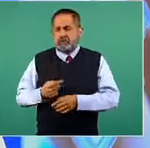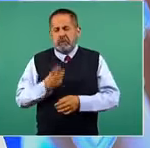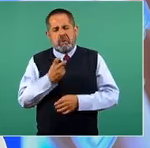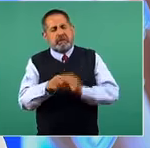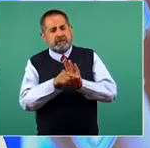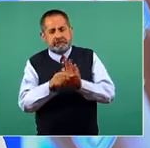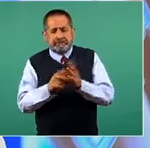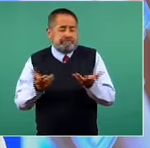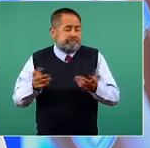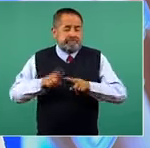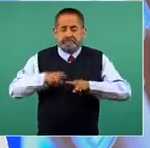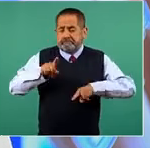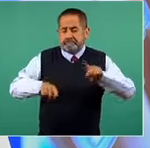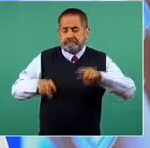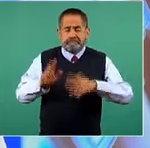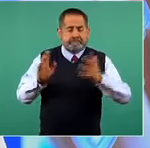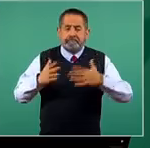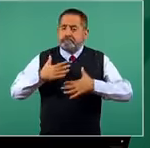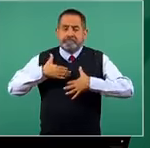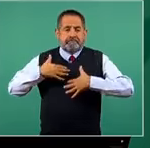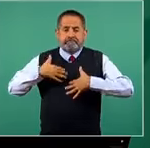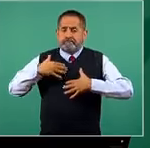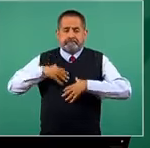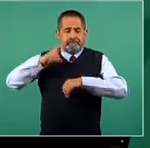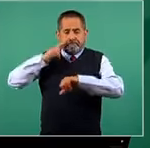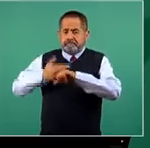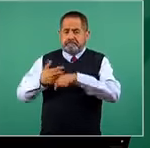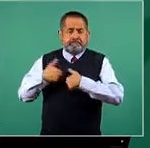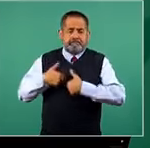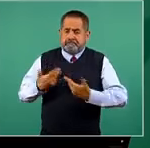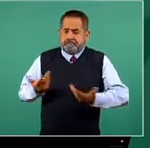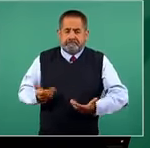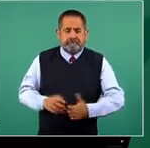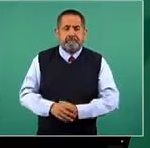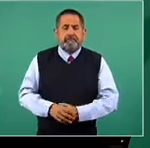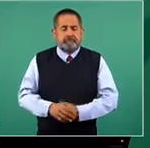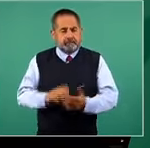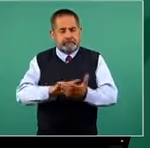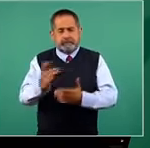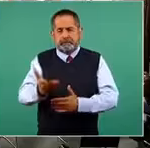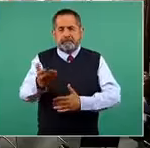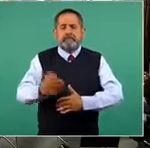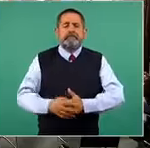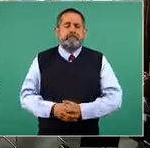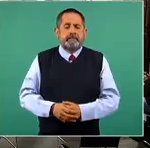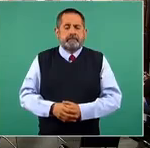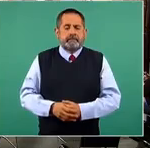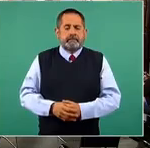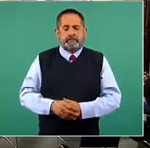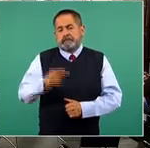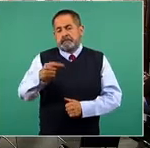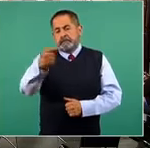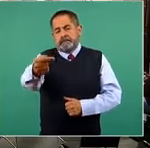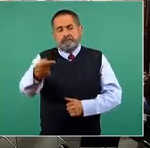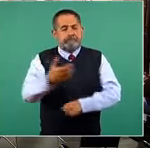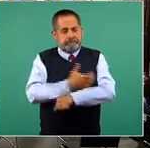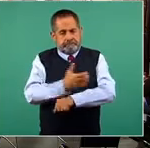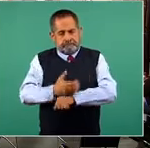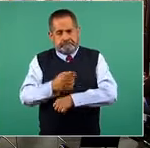y las elecciones, pues no nos toca a nosotros hacer ese juicio. Muchas gracias, Blanca. Vámonos por allá con el